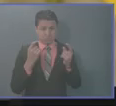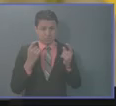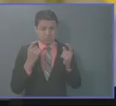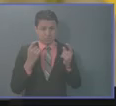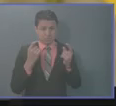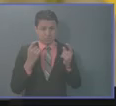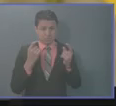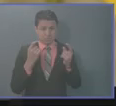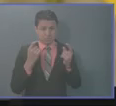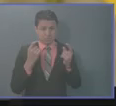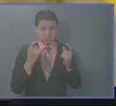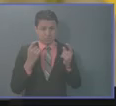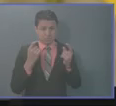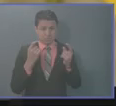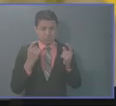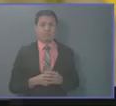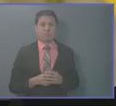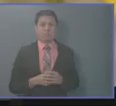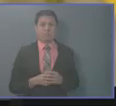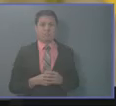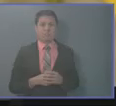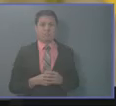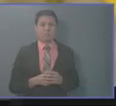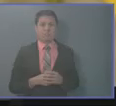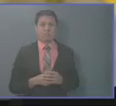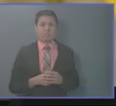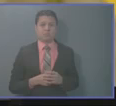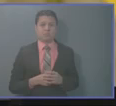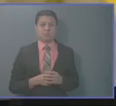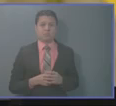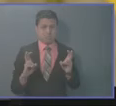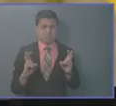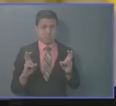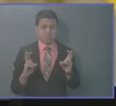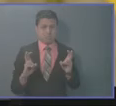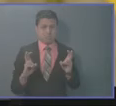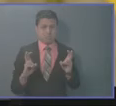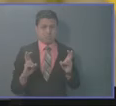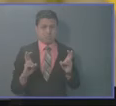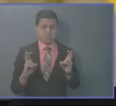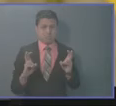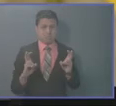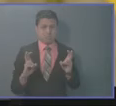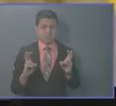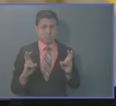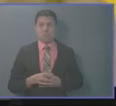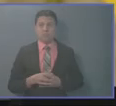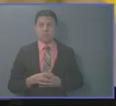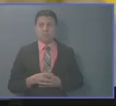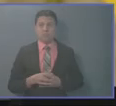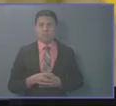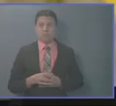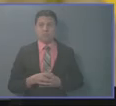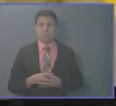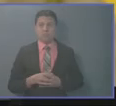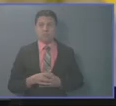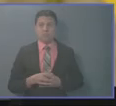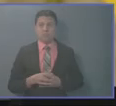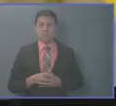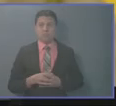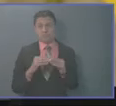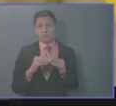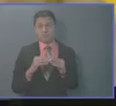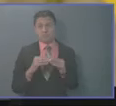de tener a la vista siempre estos parámetros que están considerados en esta ley. Hay que también